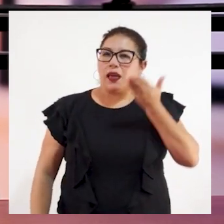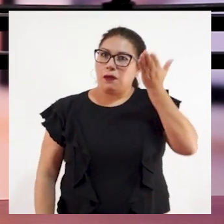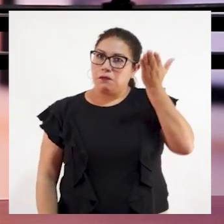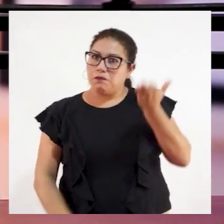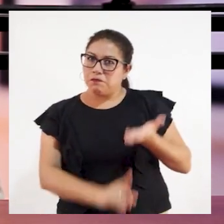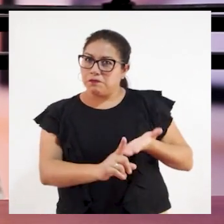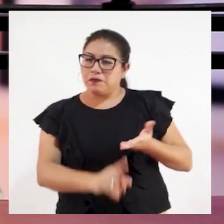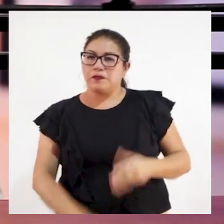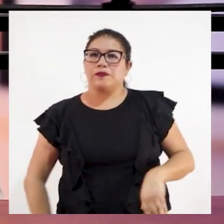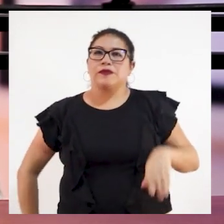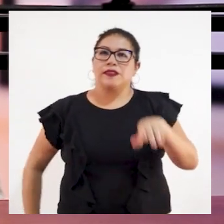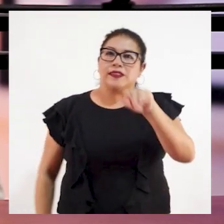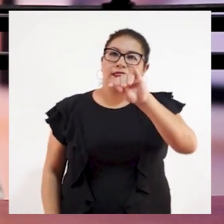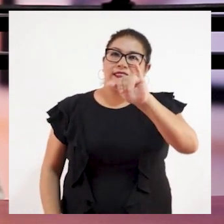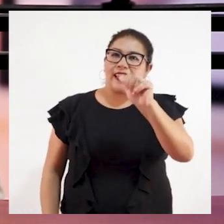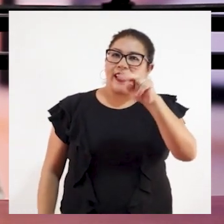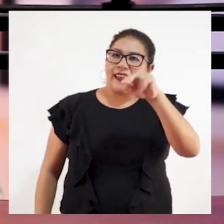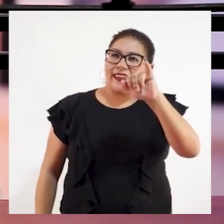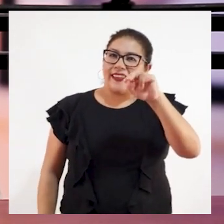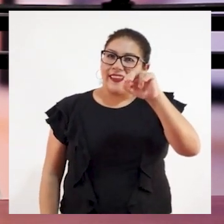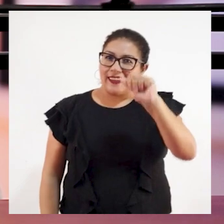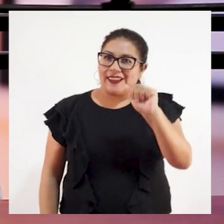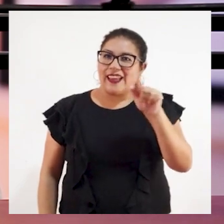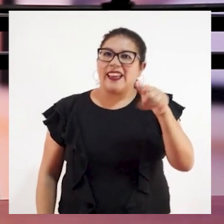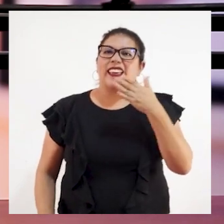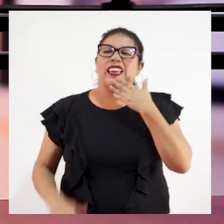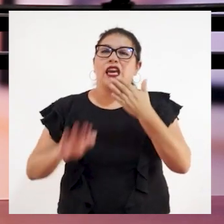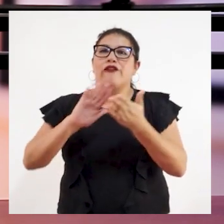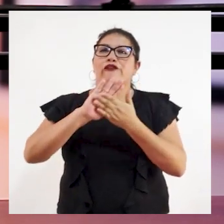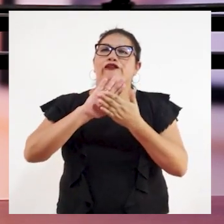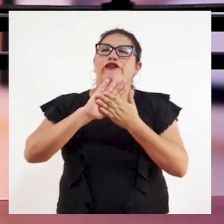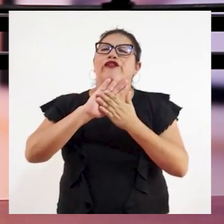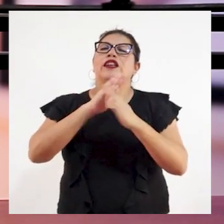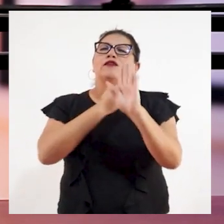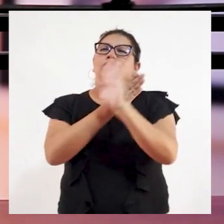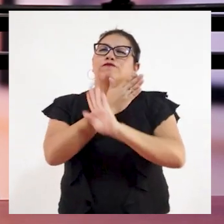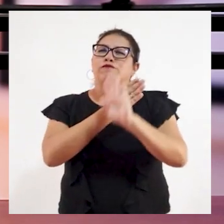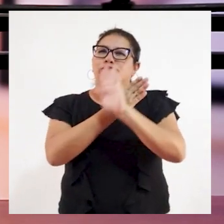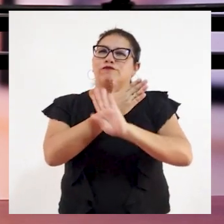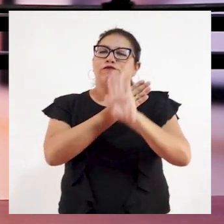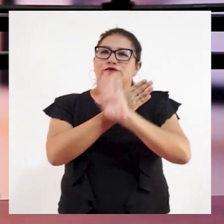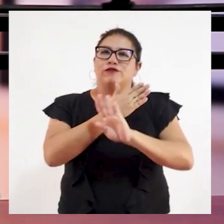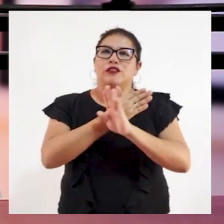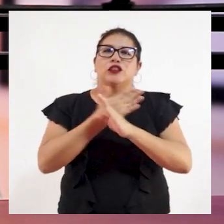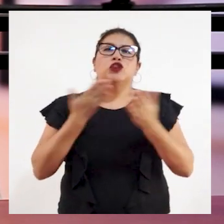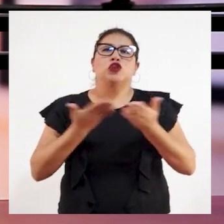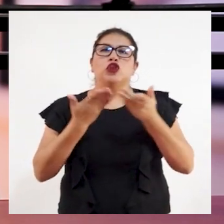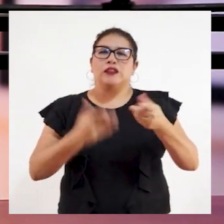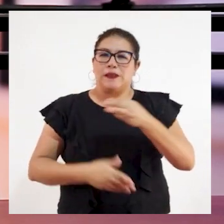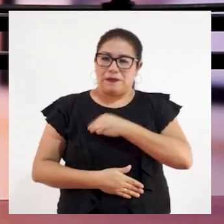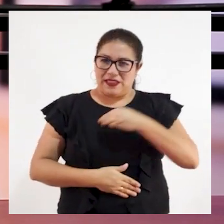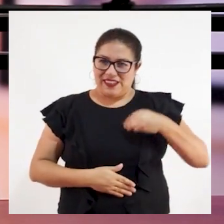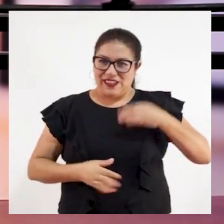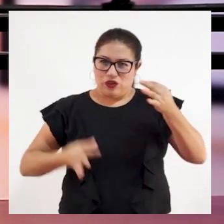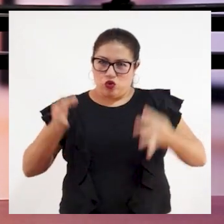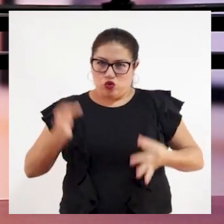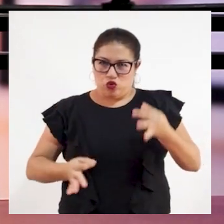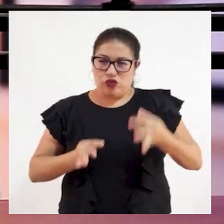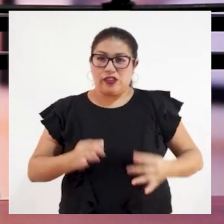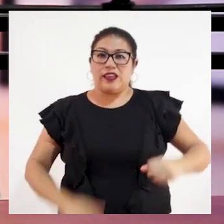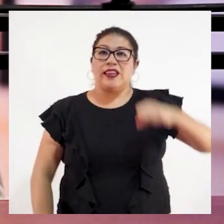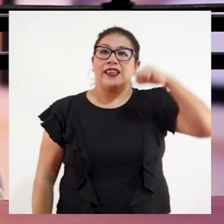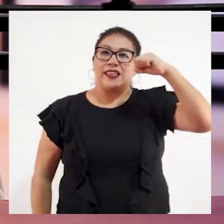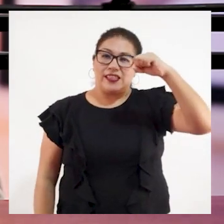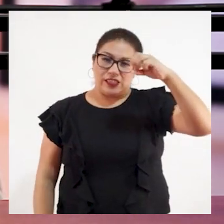doctora Yanina Paocas, quien es defensora pública del Ministerio de Justicia y Derechos